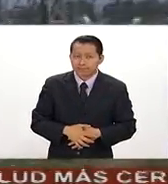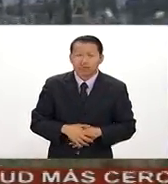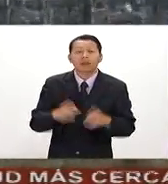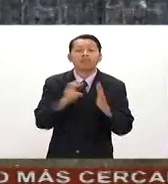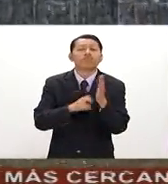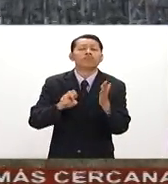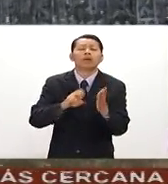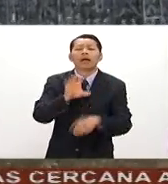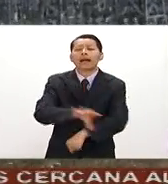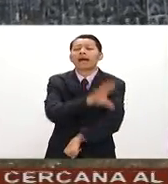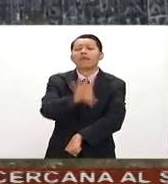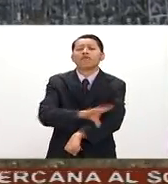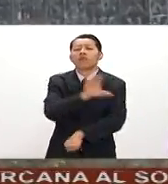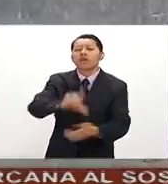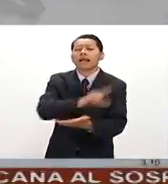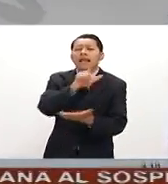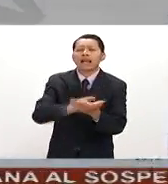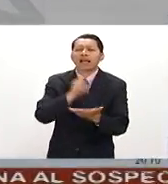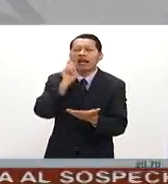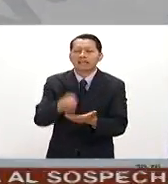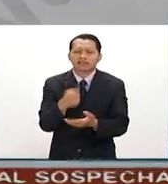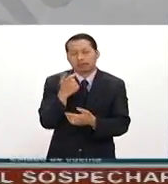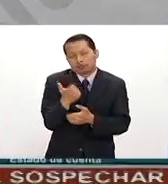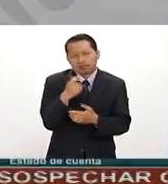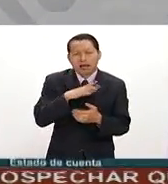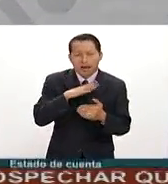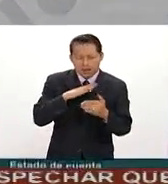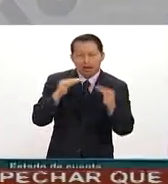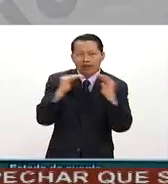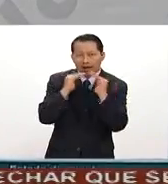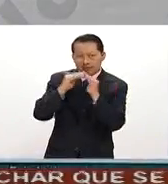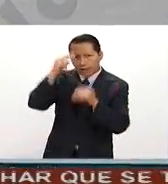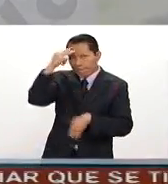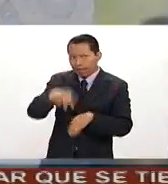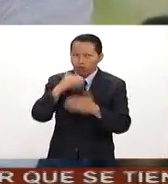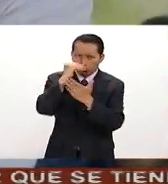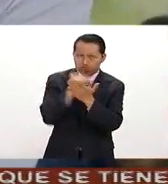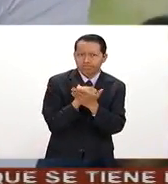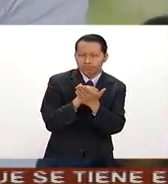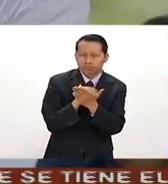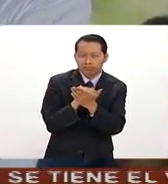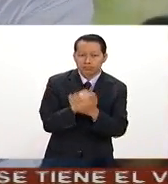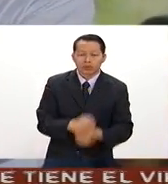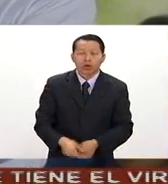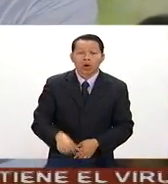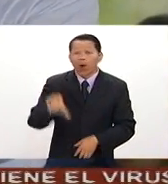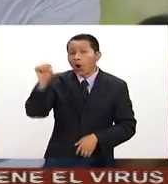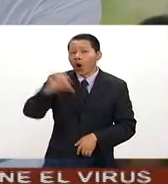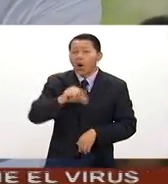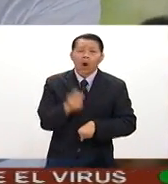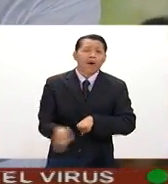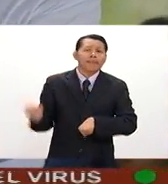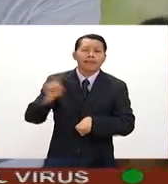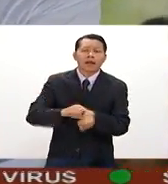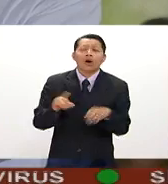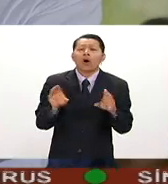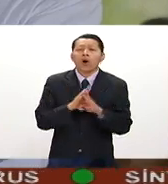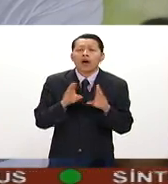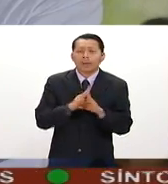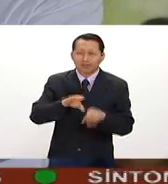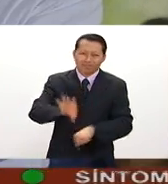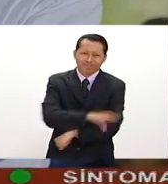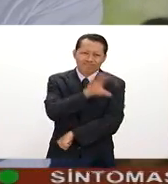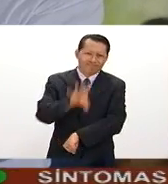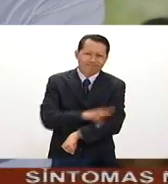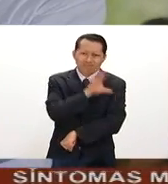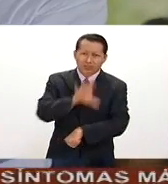Reforma energética permite menores tarifas eléctricas para los hogares mexicanos. Hoy prácticamente nuestra energía eléctrica incluso